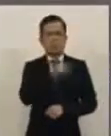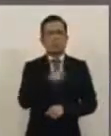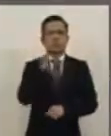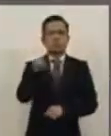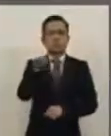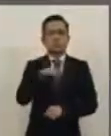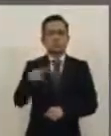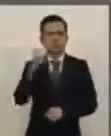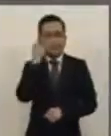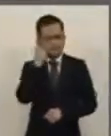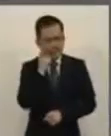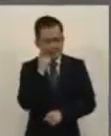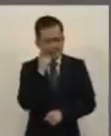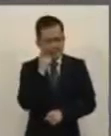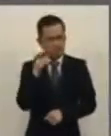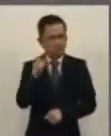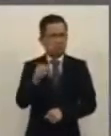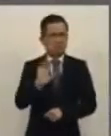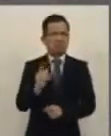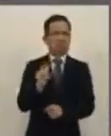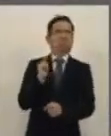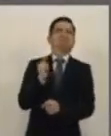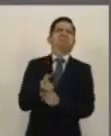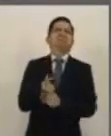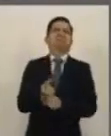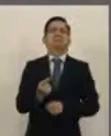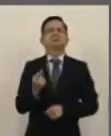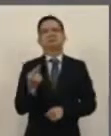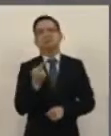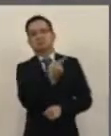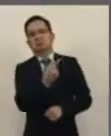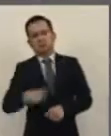de ese guerrero se ve la gran descomposición del Estado